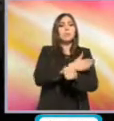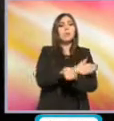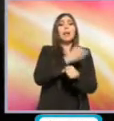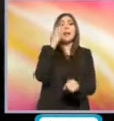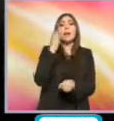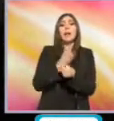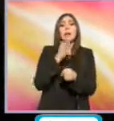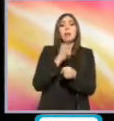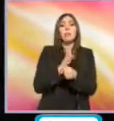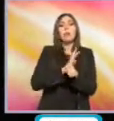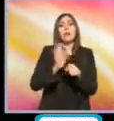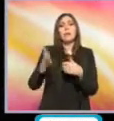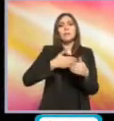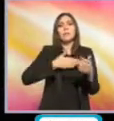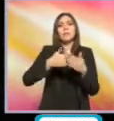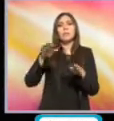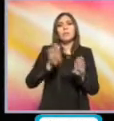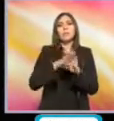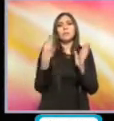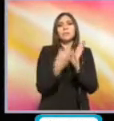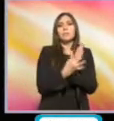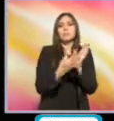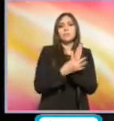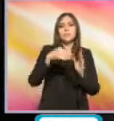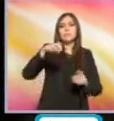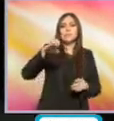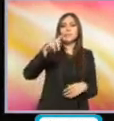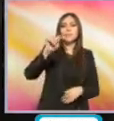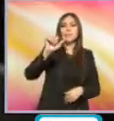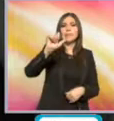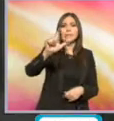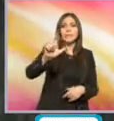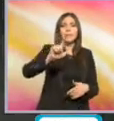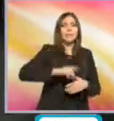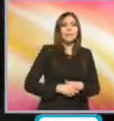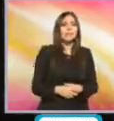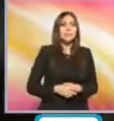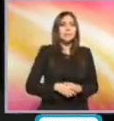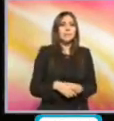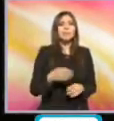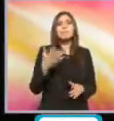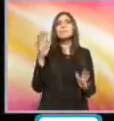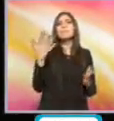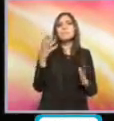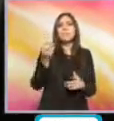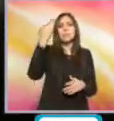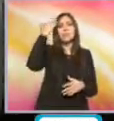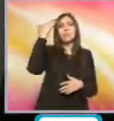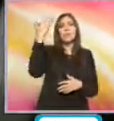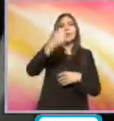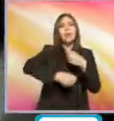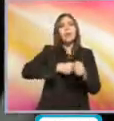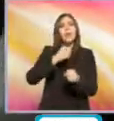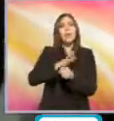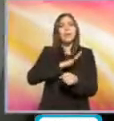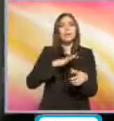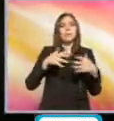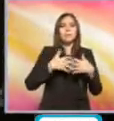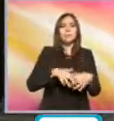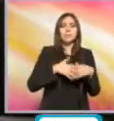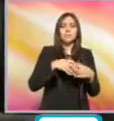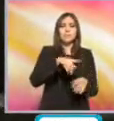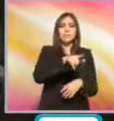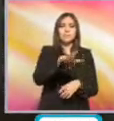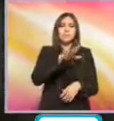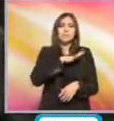ya son de metal. Ajá. ¿Cómo cuántos años tiene esta maquinaria? Pues esta